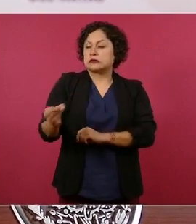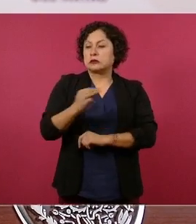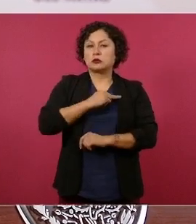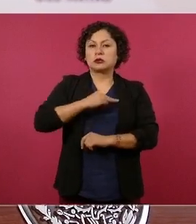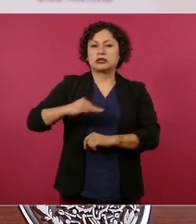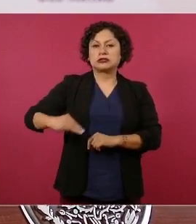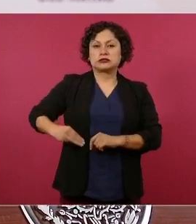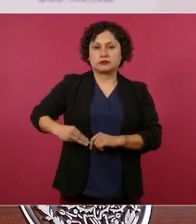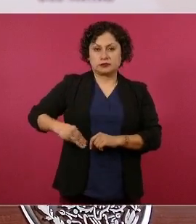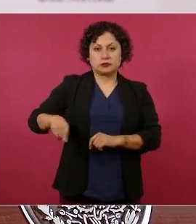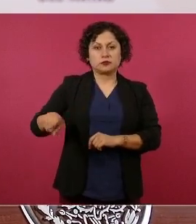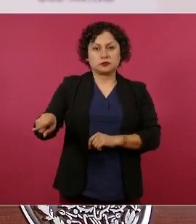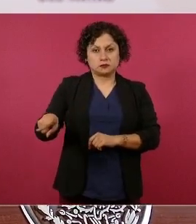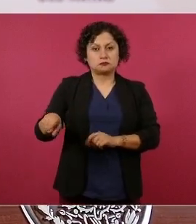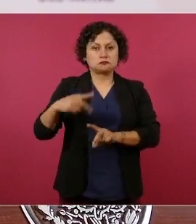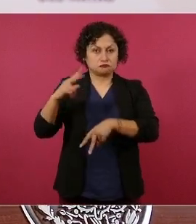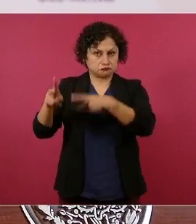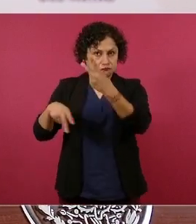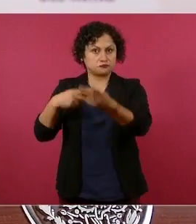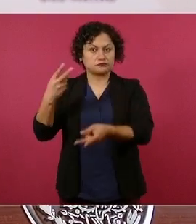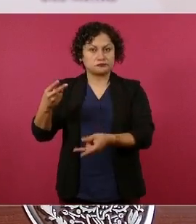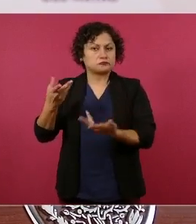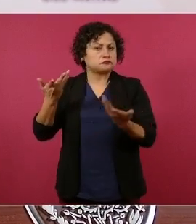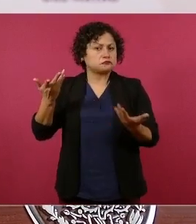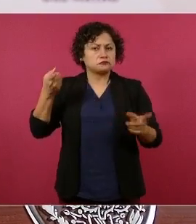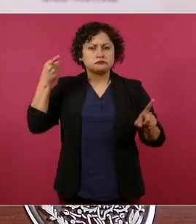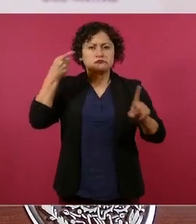Oaxaca. Y vamos a evaluar